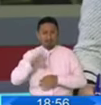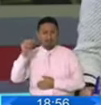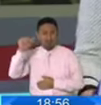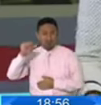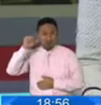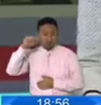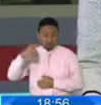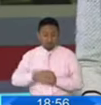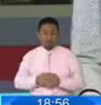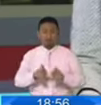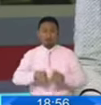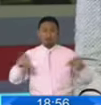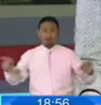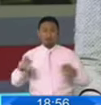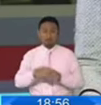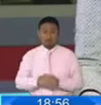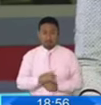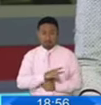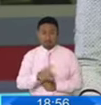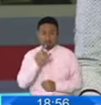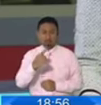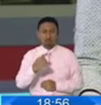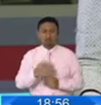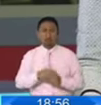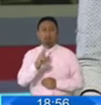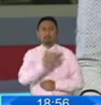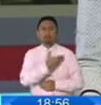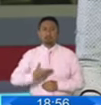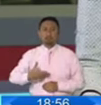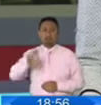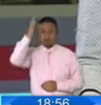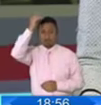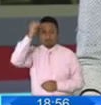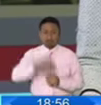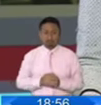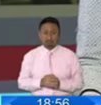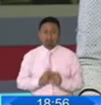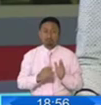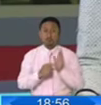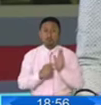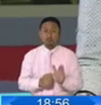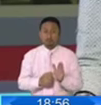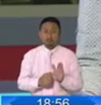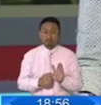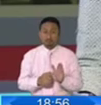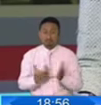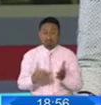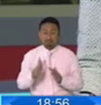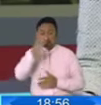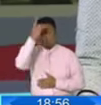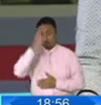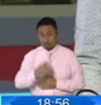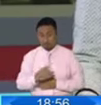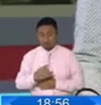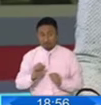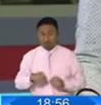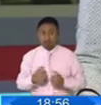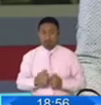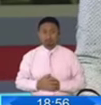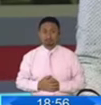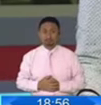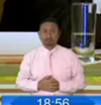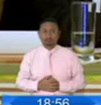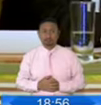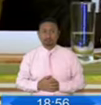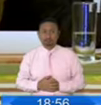un diario brasileño en donde se nombra al vicepresidente Jorge Glass. El manifiesto que tomará decisiones al respecto.